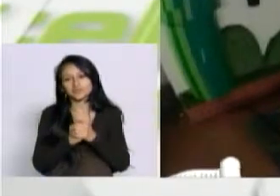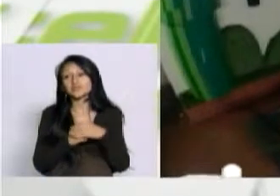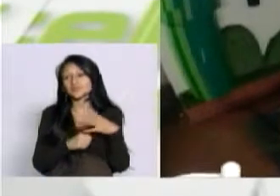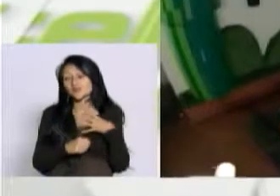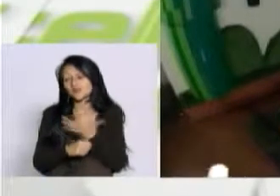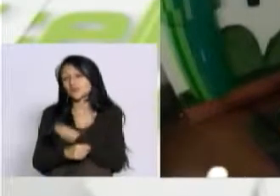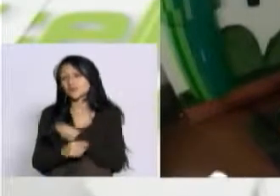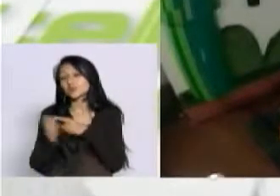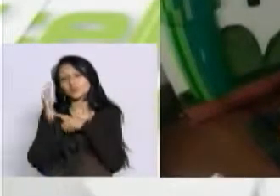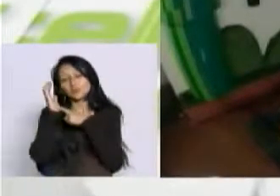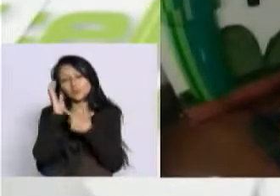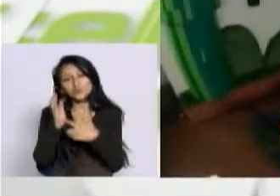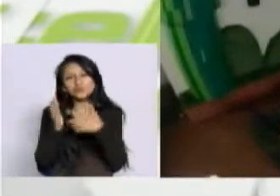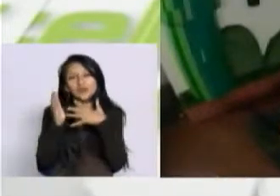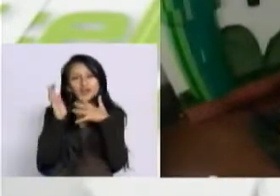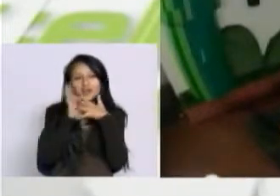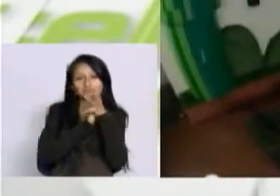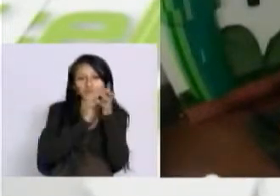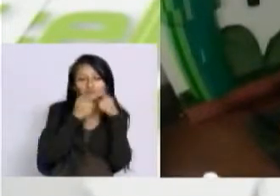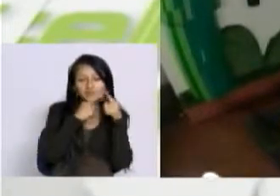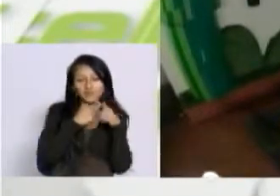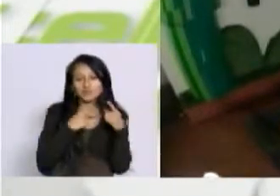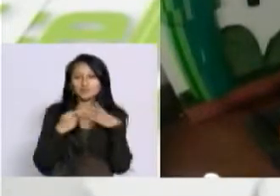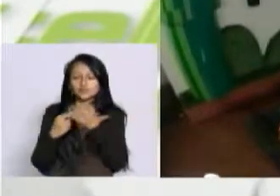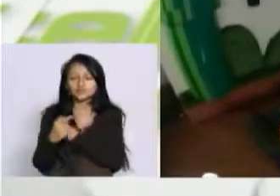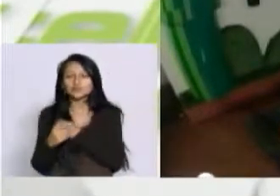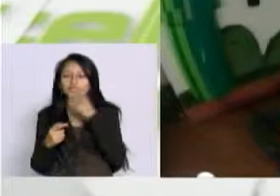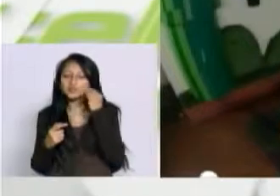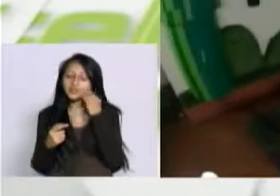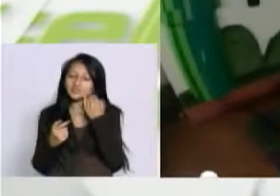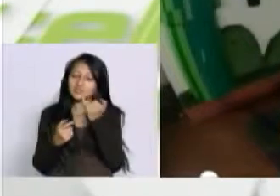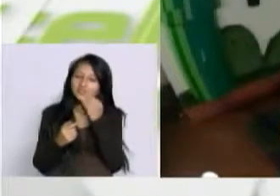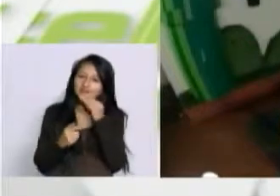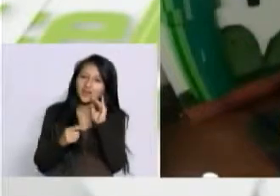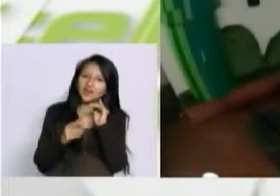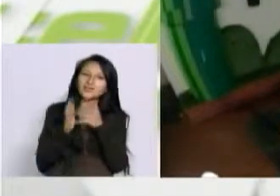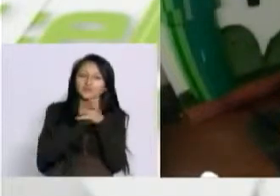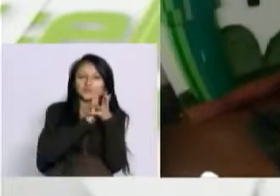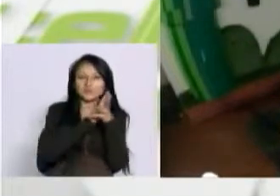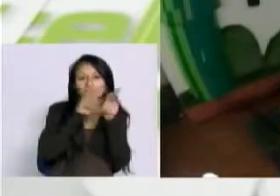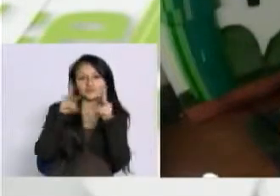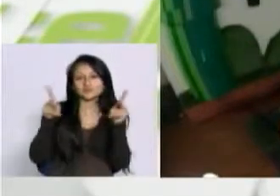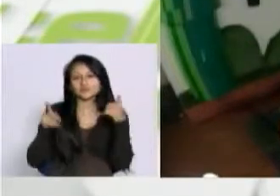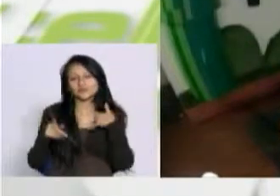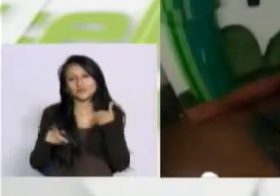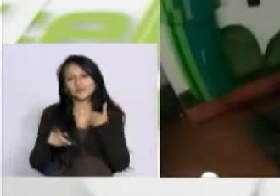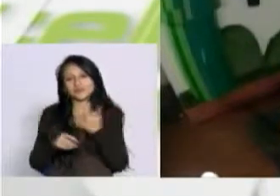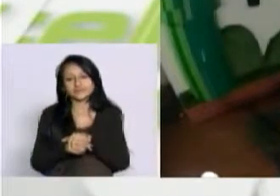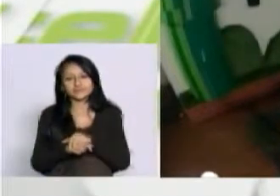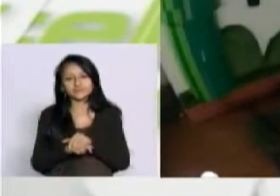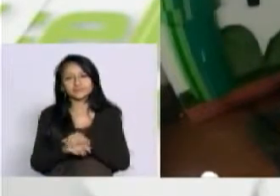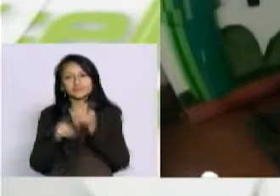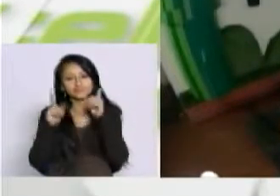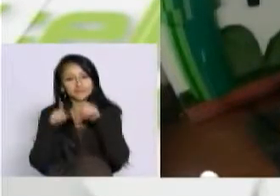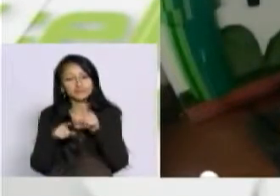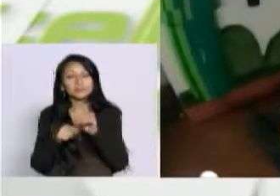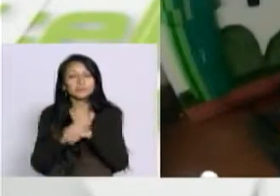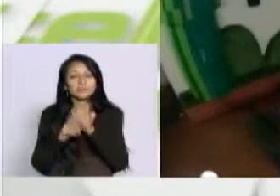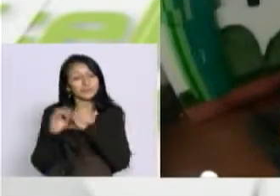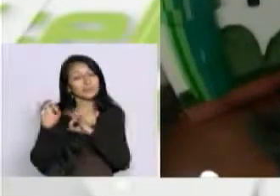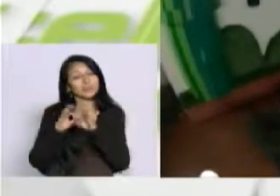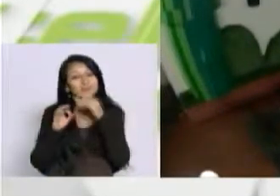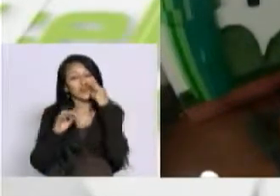como dejarles esa enseñanza de lo que nosotros ya hemos vivido para que ustedes puedan aprender un poco. Y se van a dar cuenta que